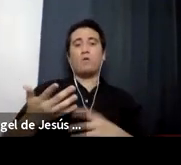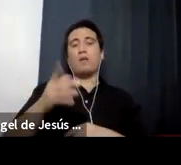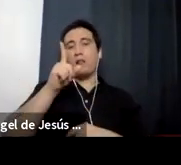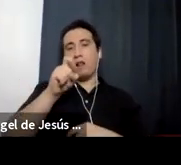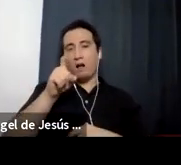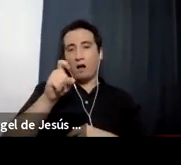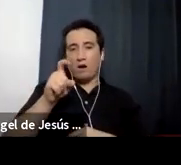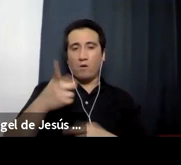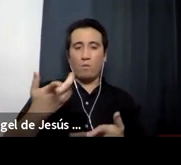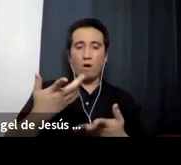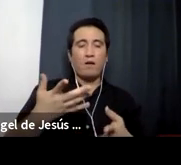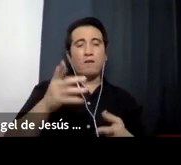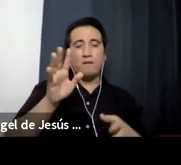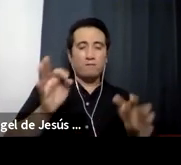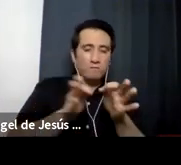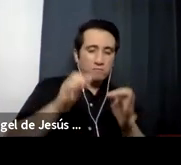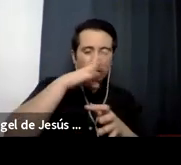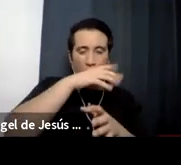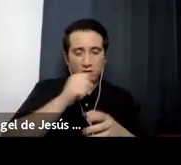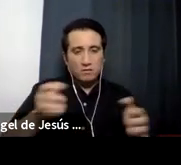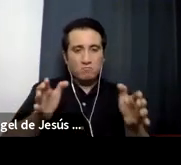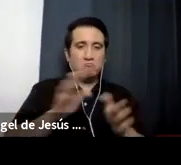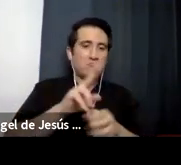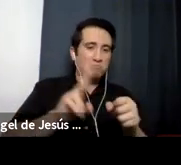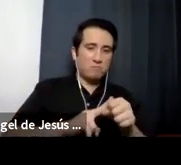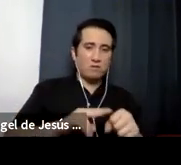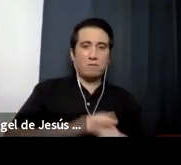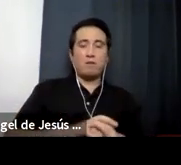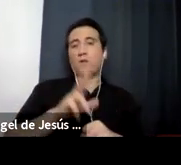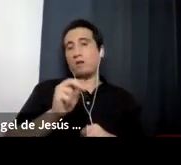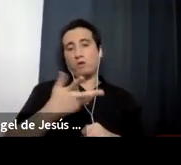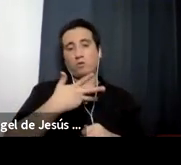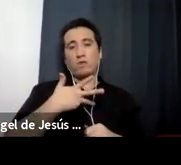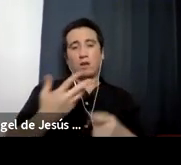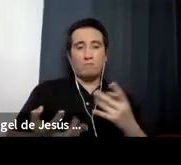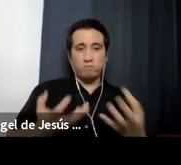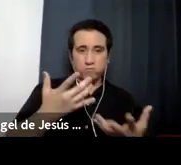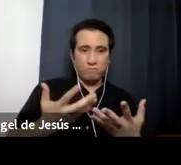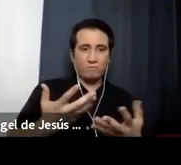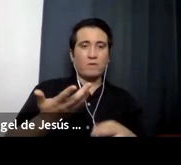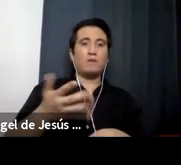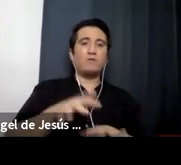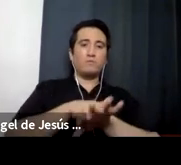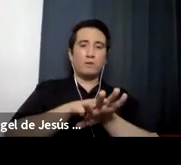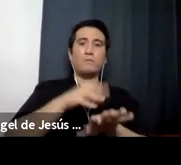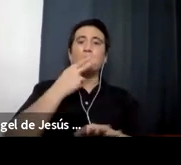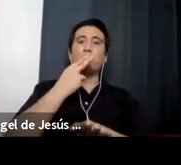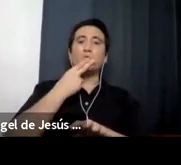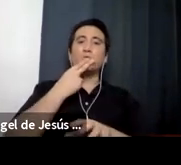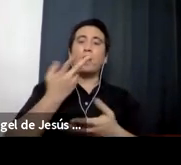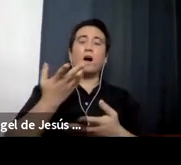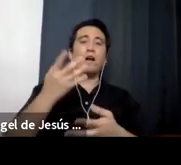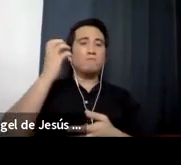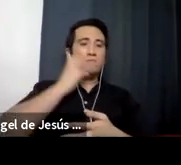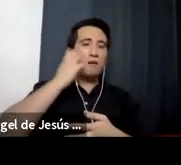para que no sufra quemaduras en los pies. Utilizar cualquier jabón neutro, no hay absolutamente ninguna marca que